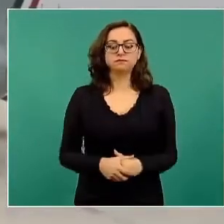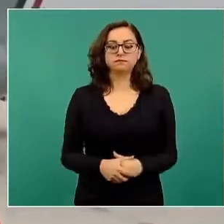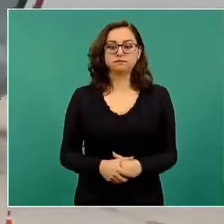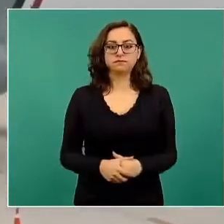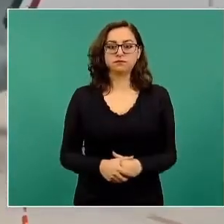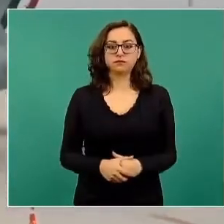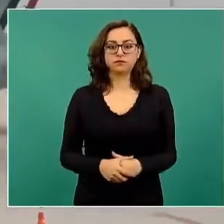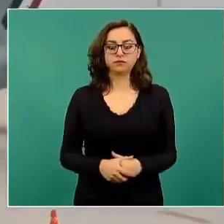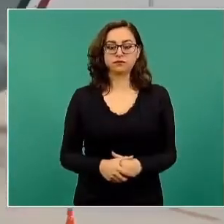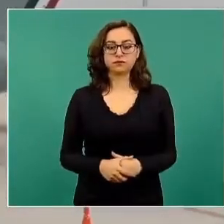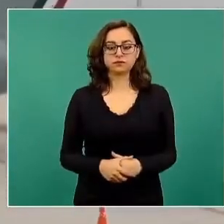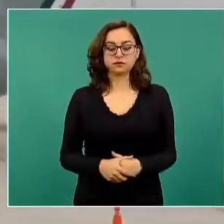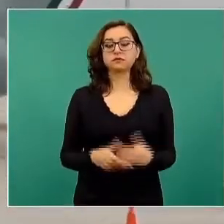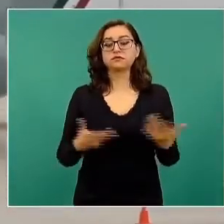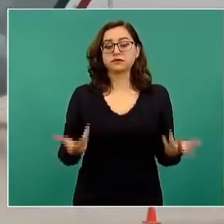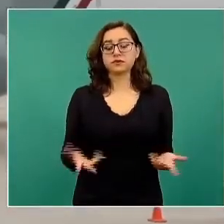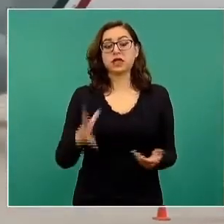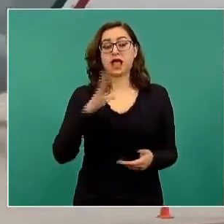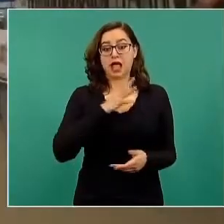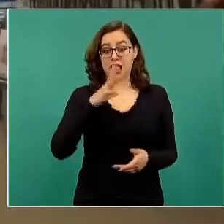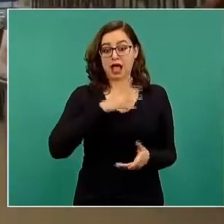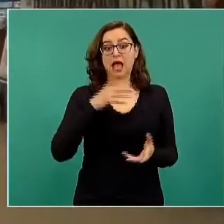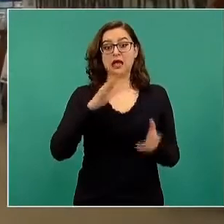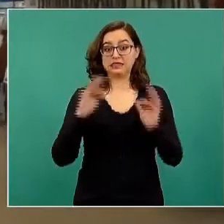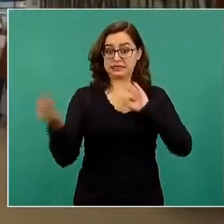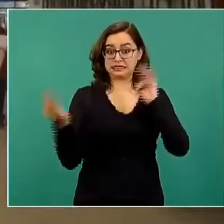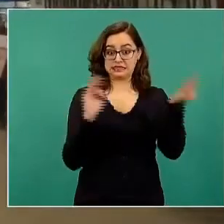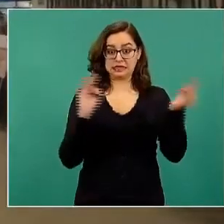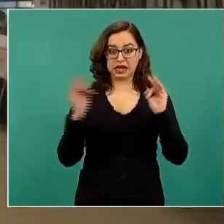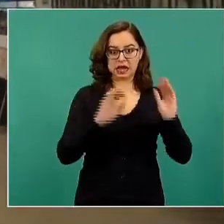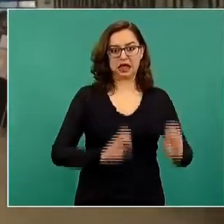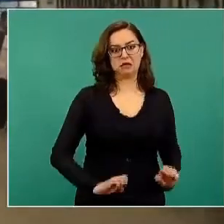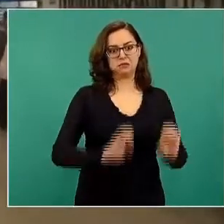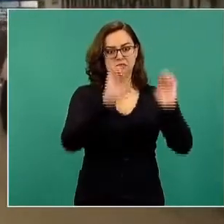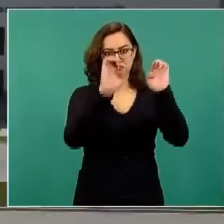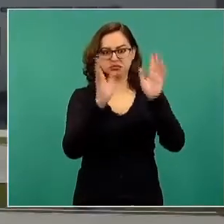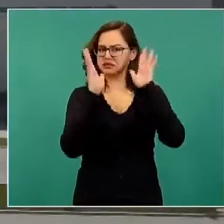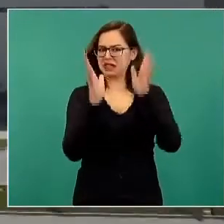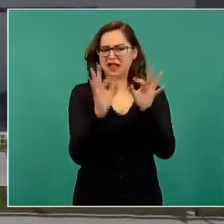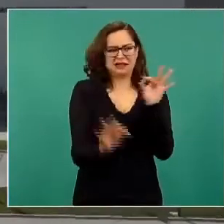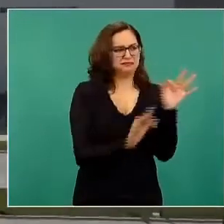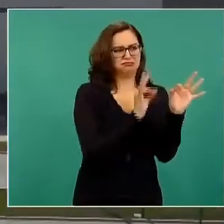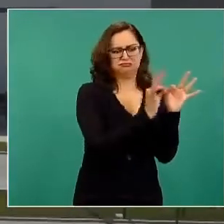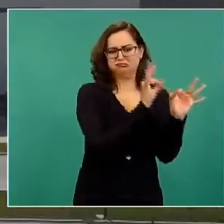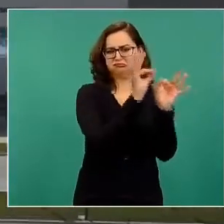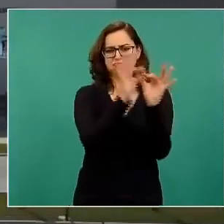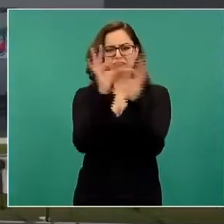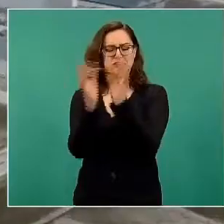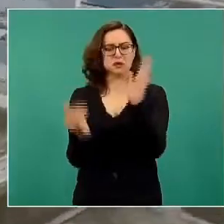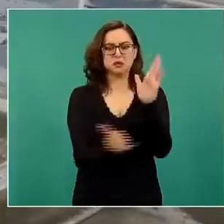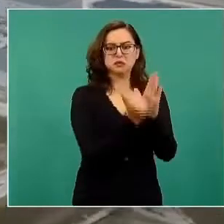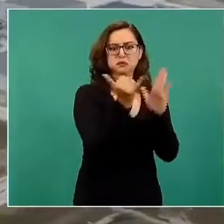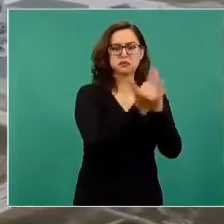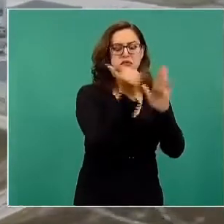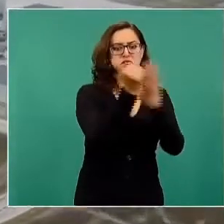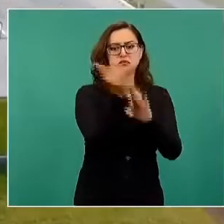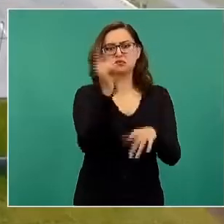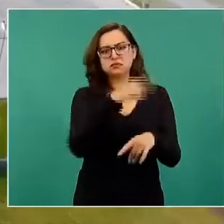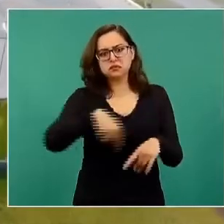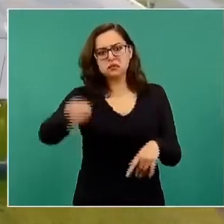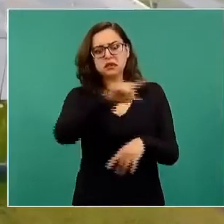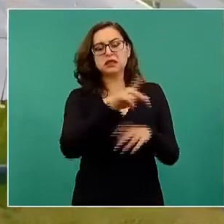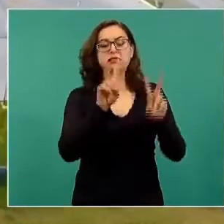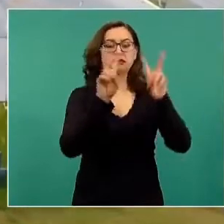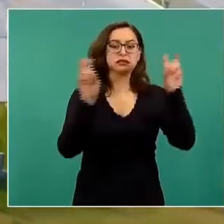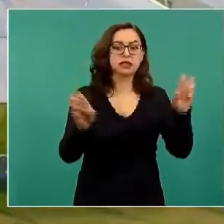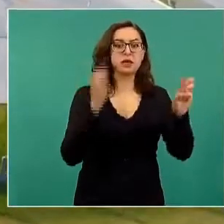En las diferentes instalaciones complementarias de este aeropuerto se realizan acabados e inspecciones de calidad en el centro comercial, base aérea y